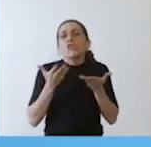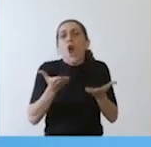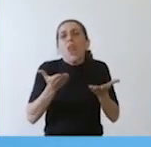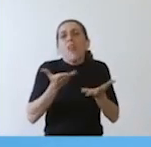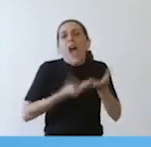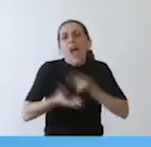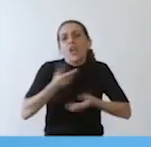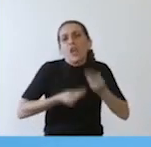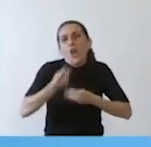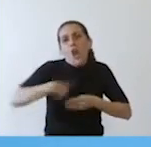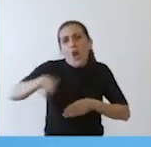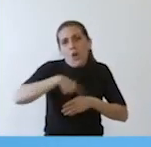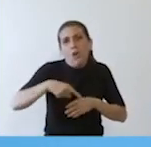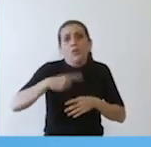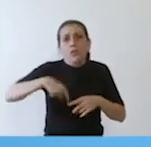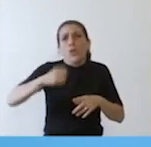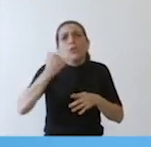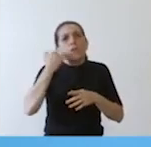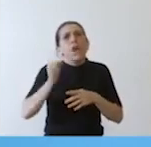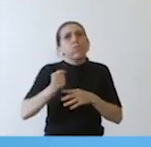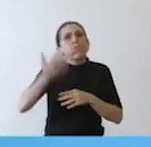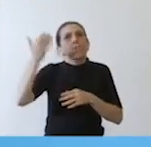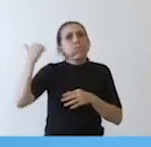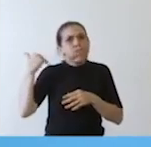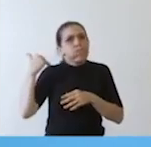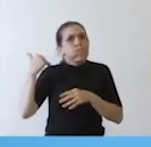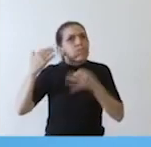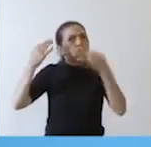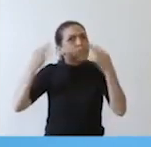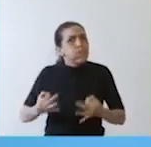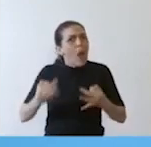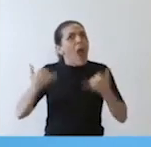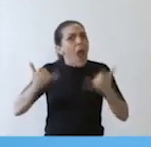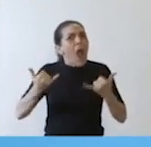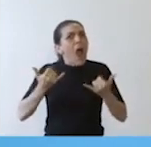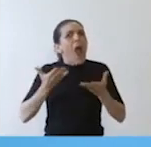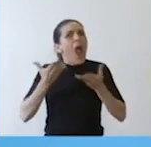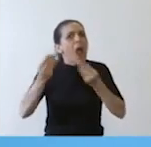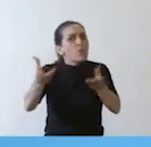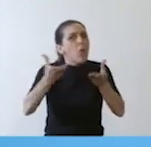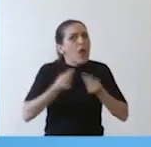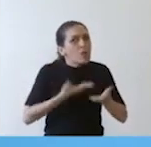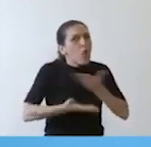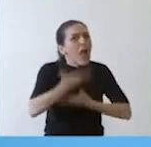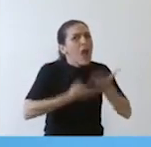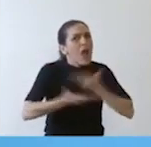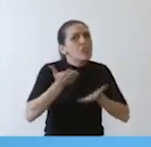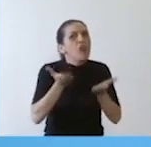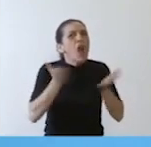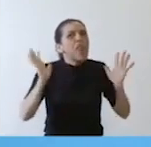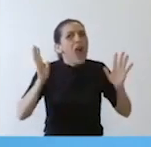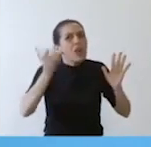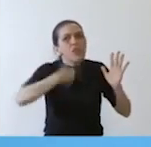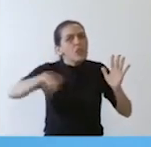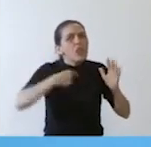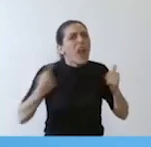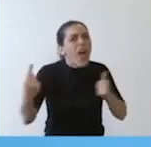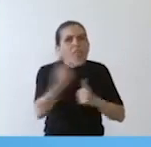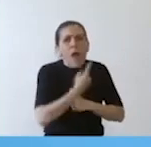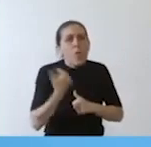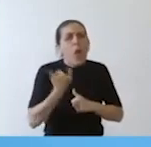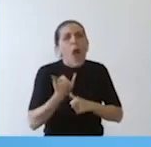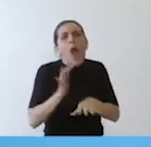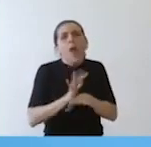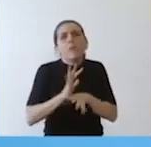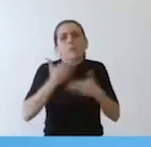hemos caracterizado en circunstancias muy críticas de ser solidarios y esta es una apelación a la solidaridad donde cada uno de nosotros tiene que jugar un rol. La